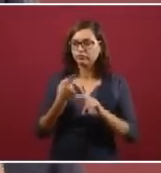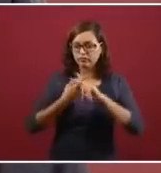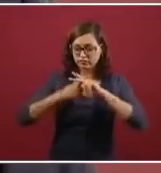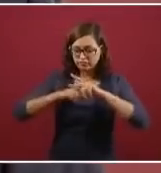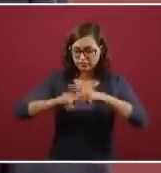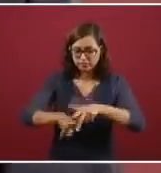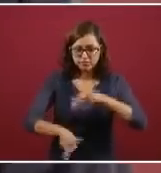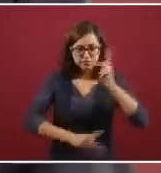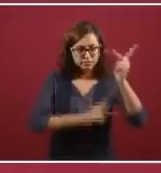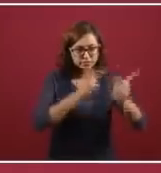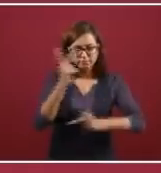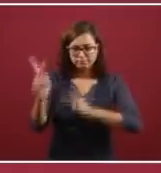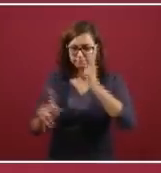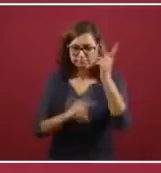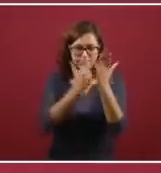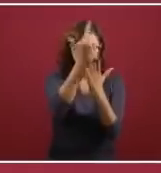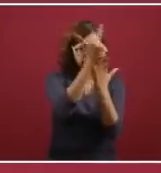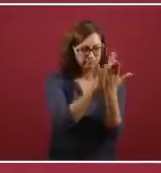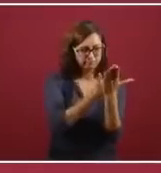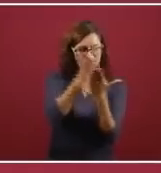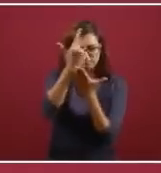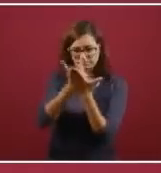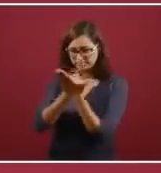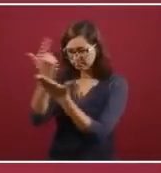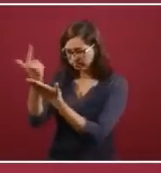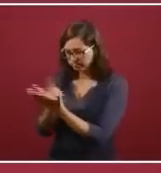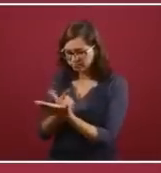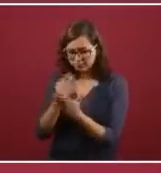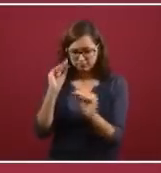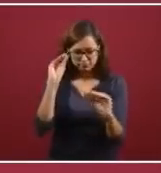que lo vamos a transparentar.